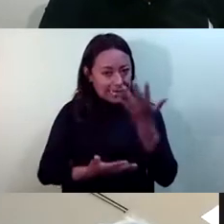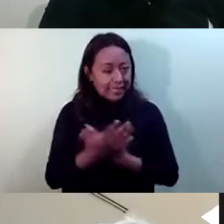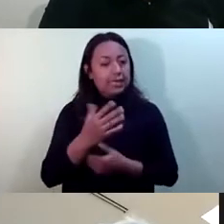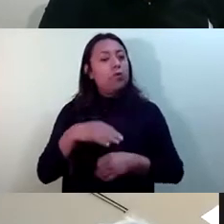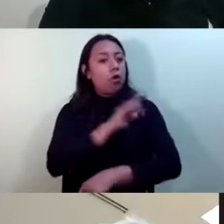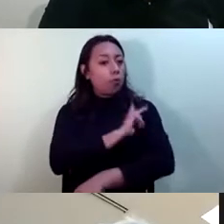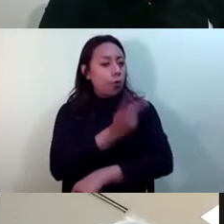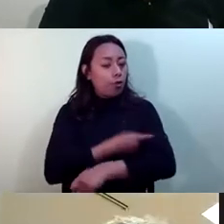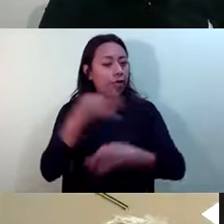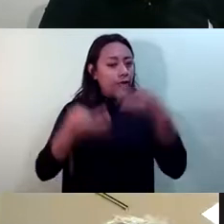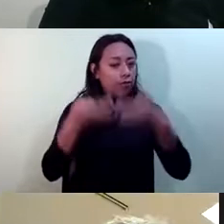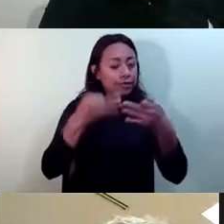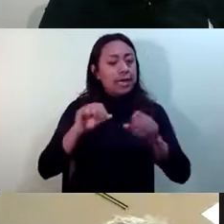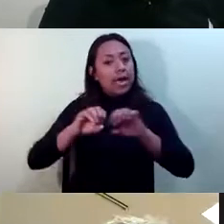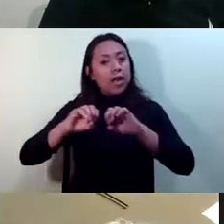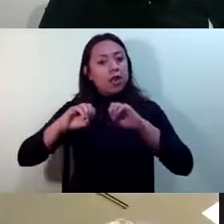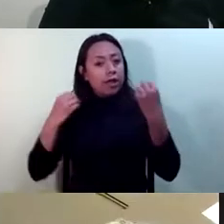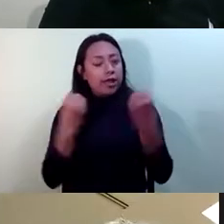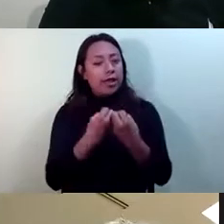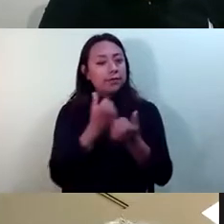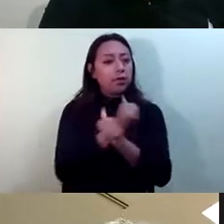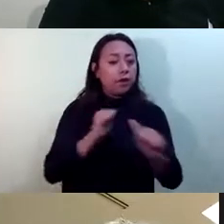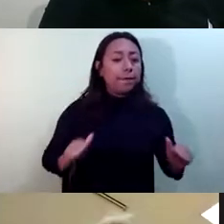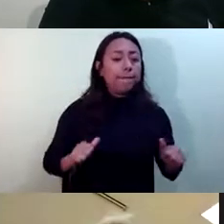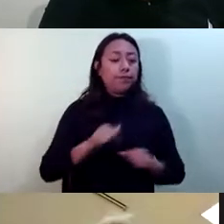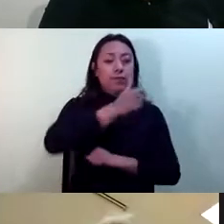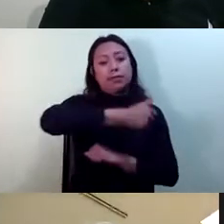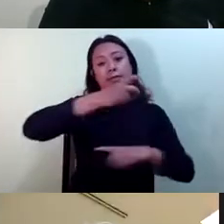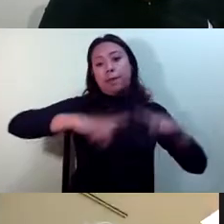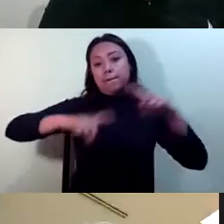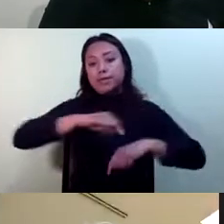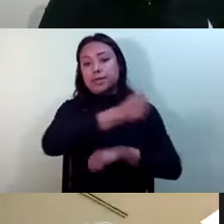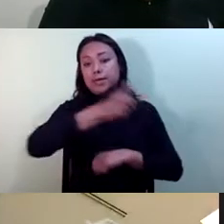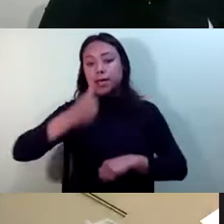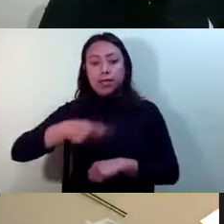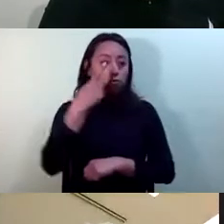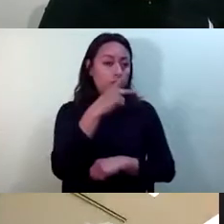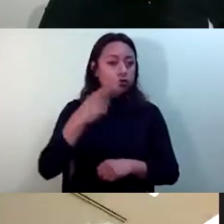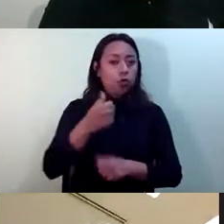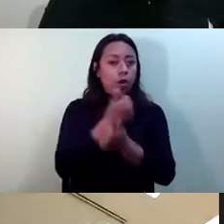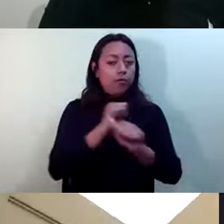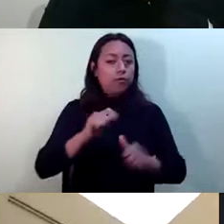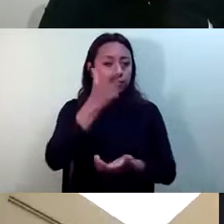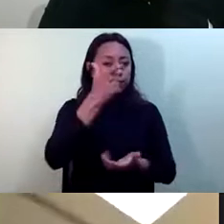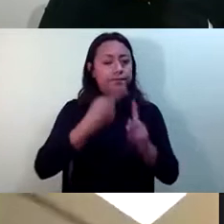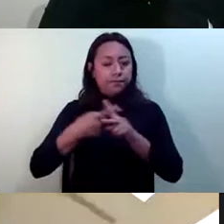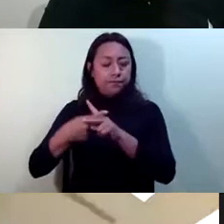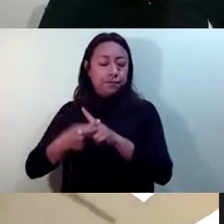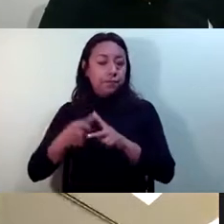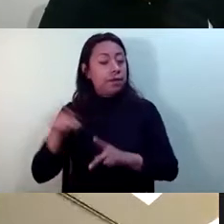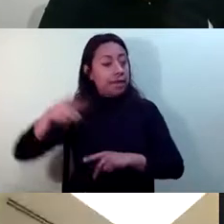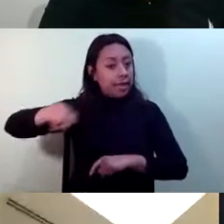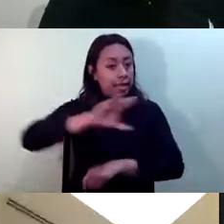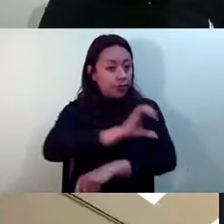autónomos y en congruencia con su autonomía presupuestaria, se mandata que estos deberán coordinarse con la Secretaría